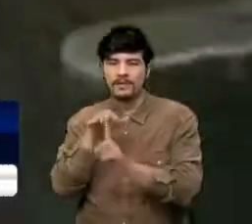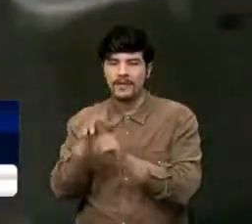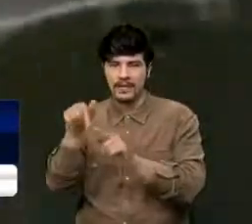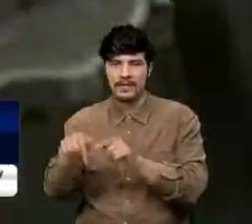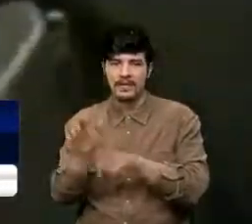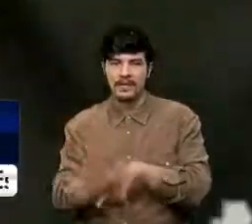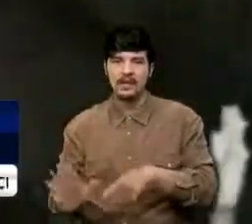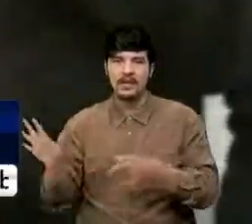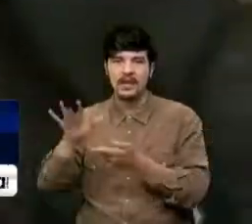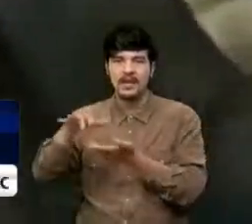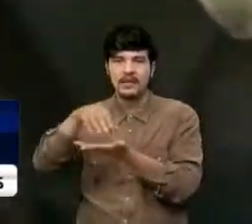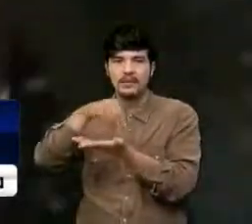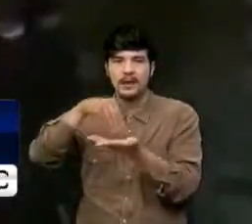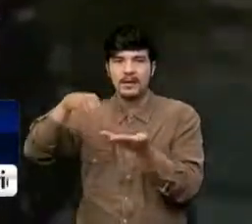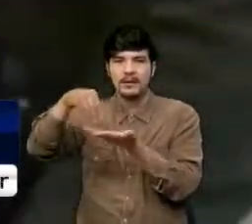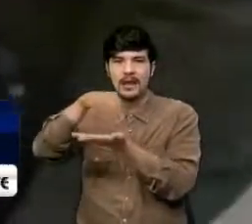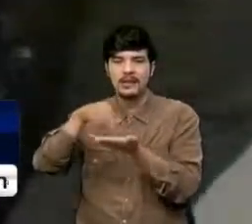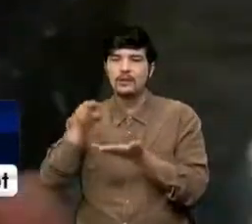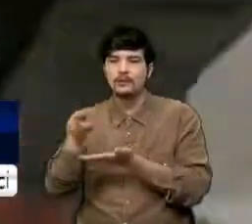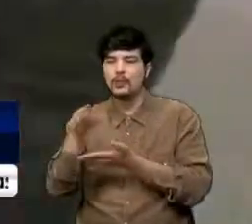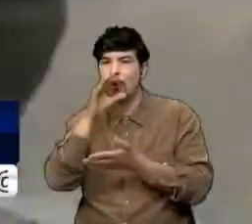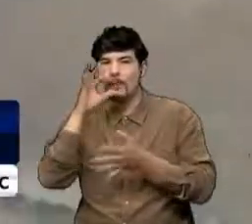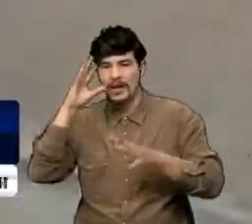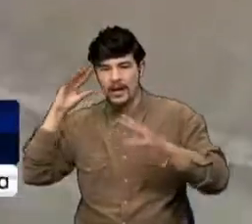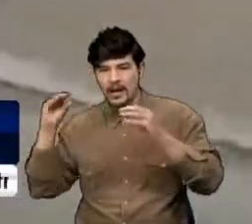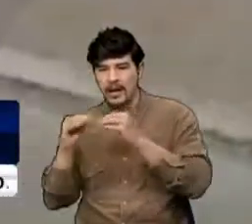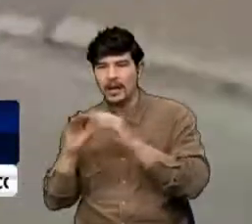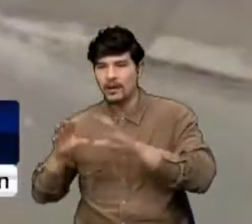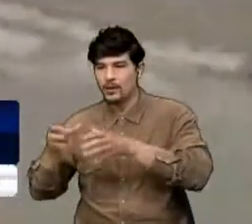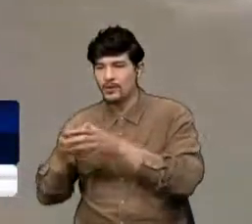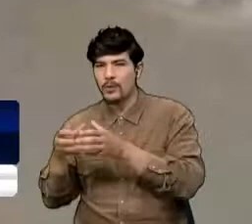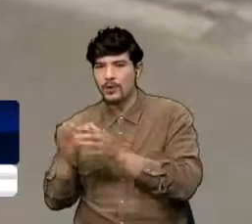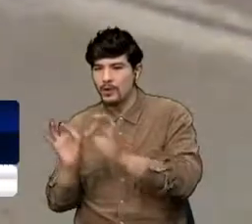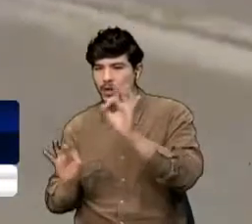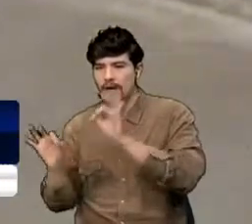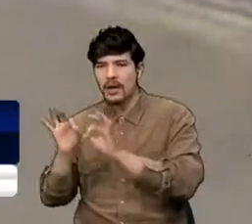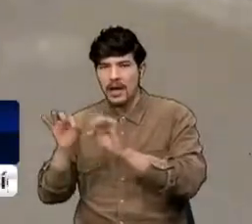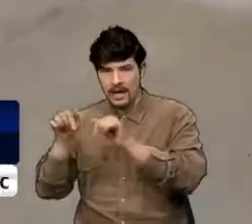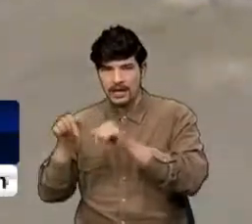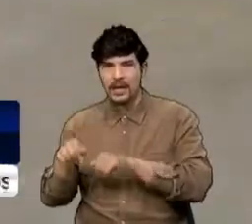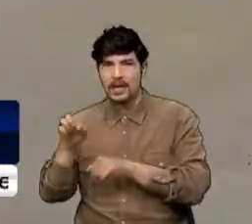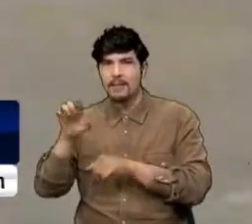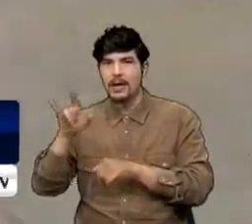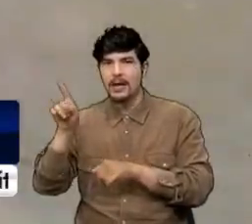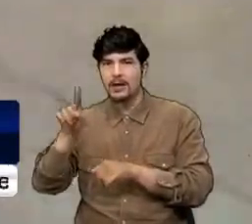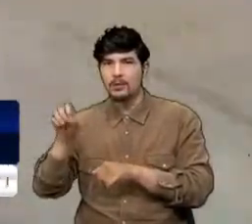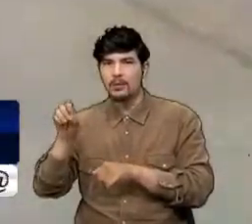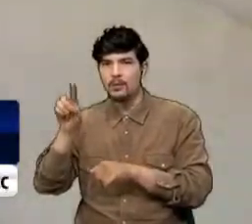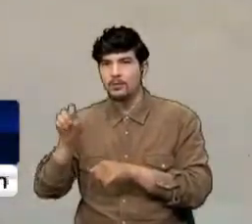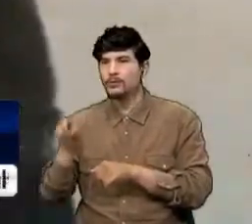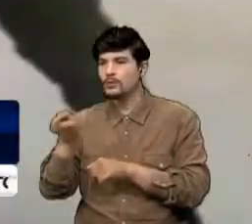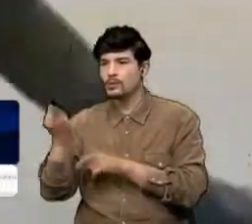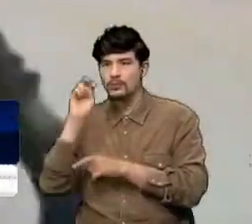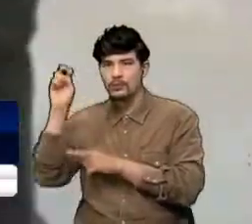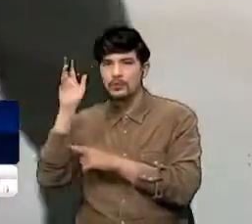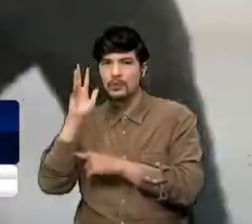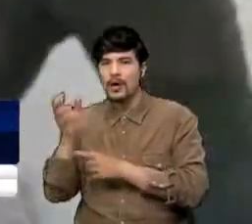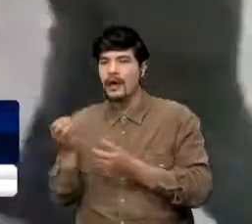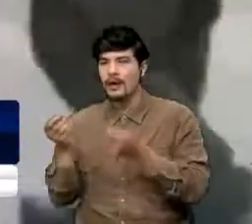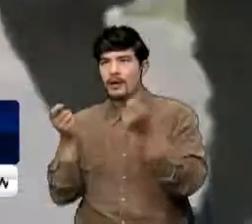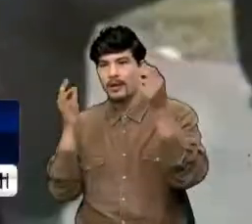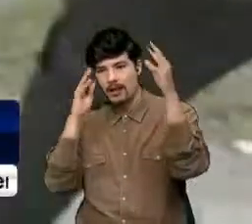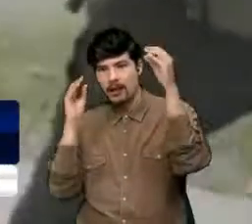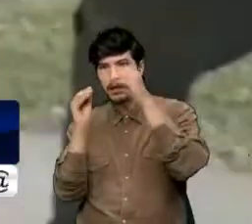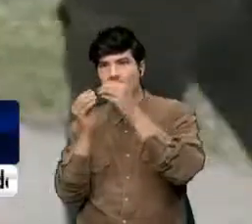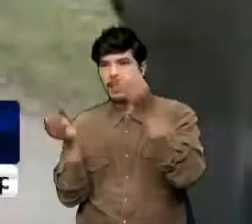Atlántico, siendo el enlace directo con los integrantes del grupo organizado Los Pelusos en norte de Santander, quien recibía la sustancia